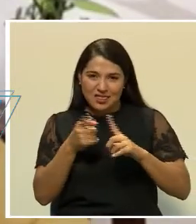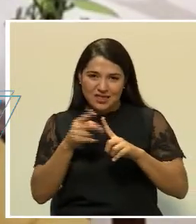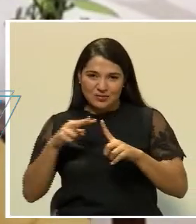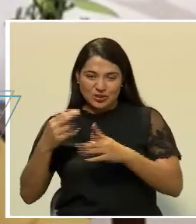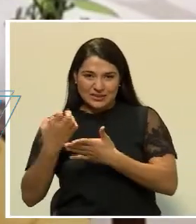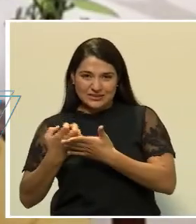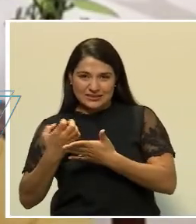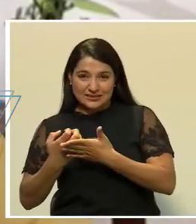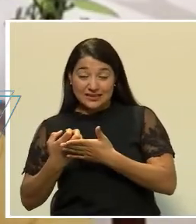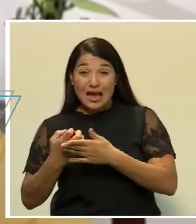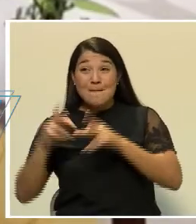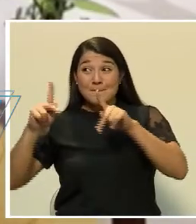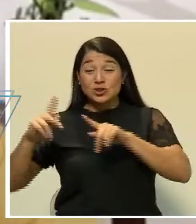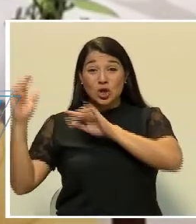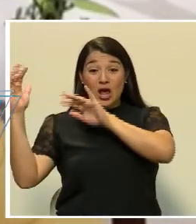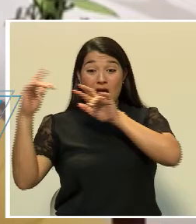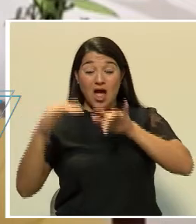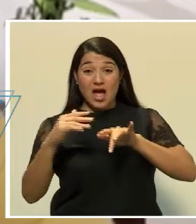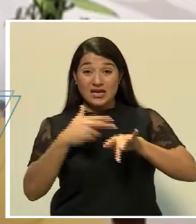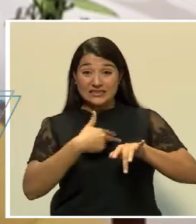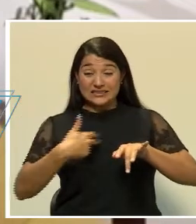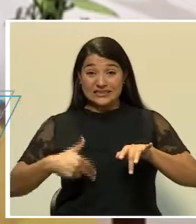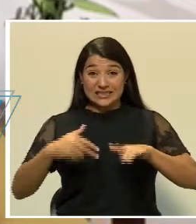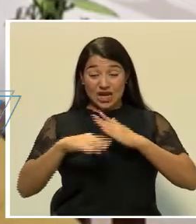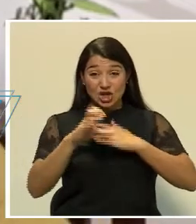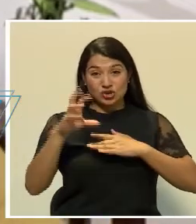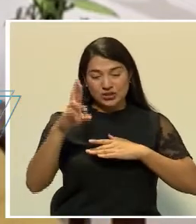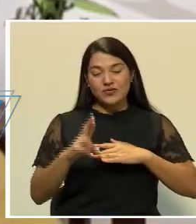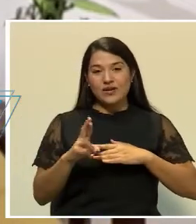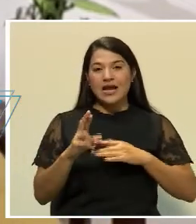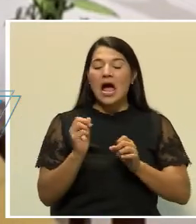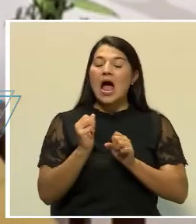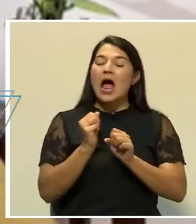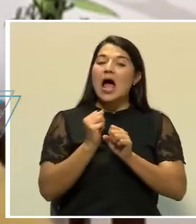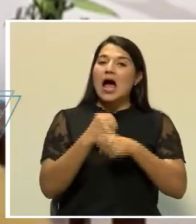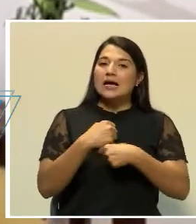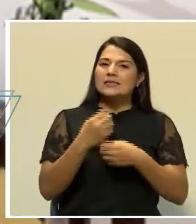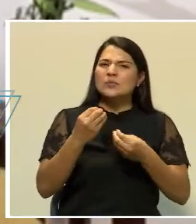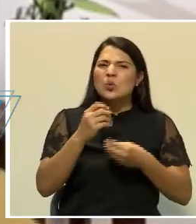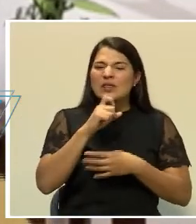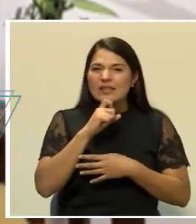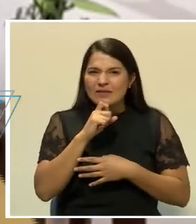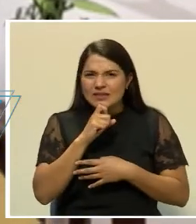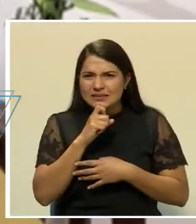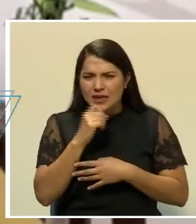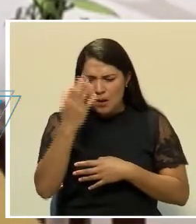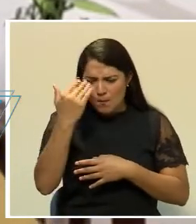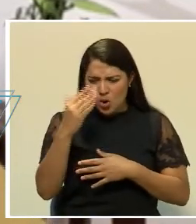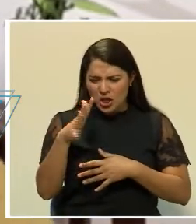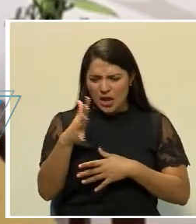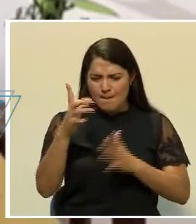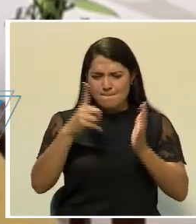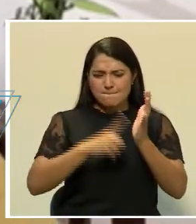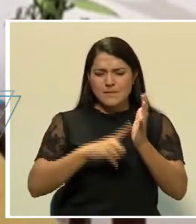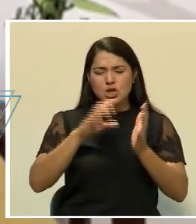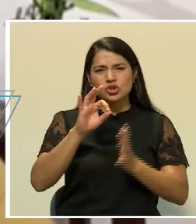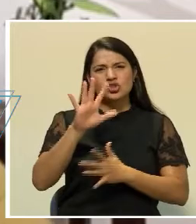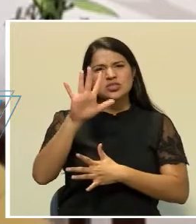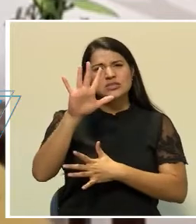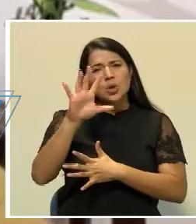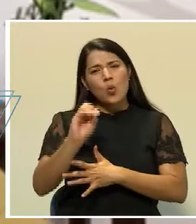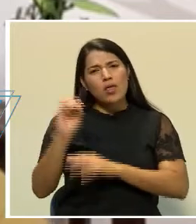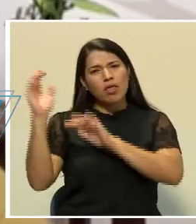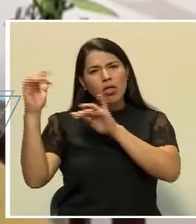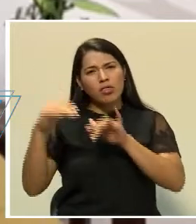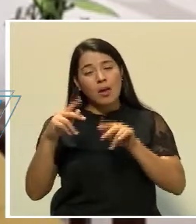migración china en Costa Rica hace que esto sea muy delimitado, porque la migración que se dio en Costa Rica alrededor de 1850